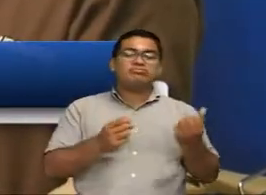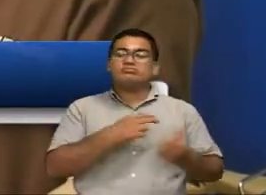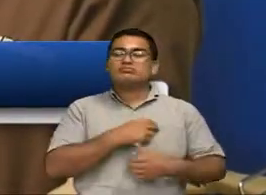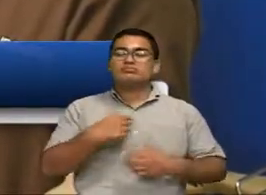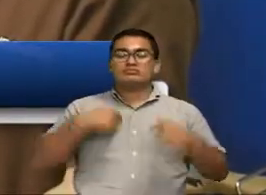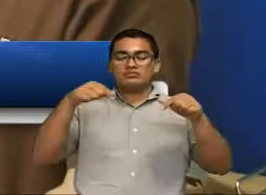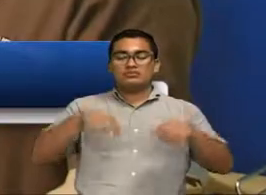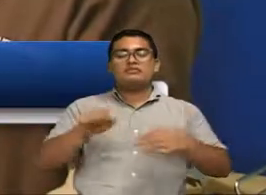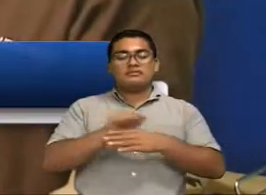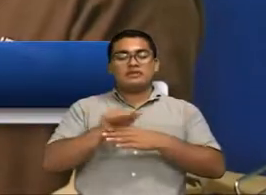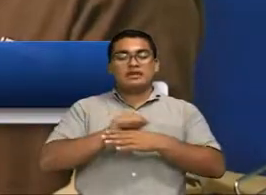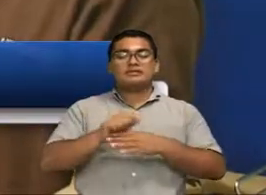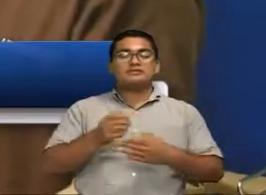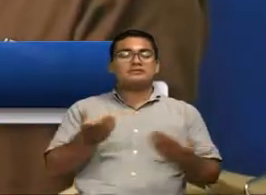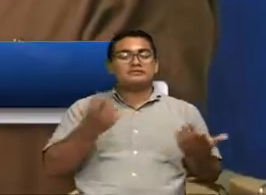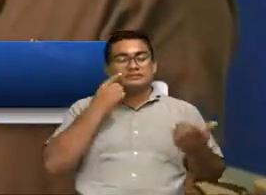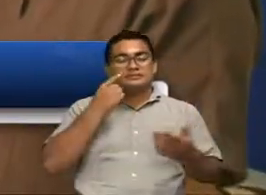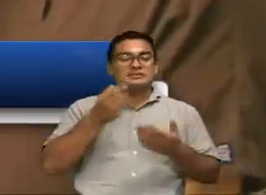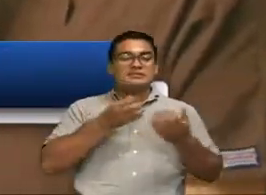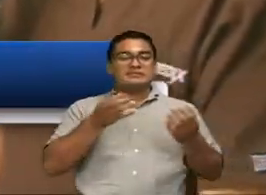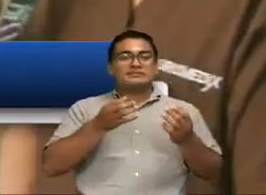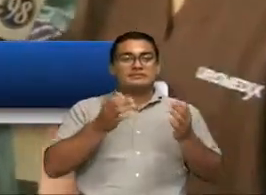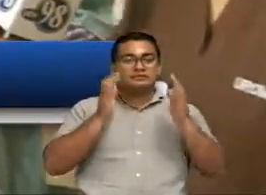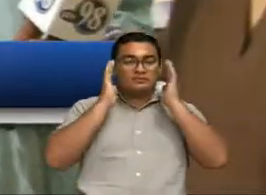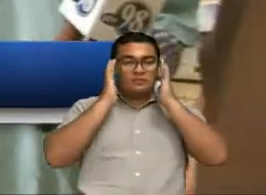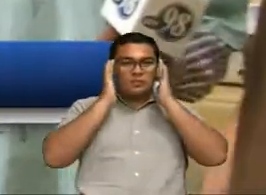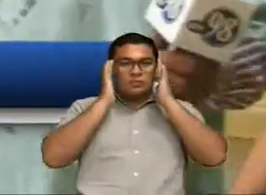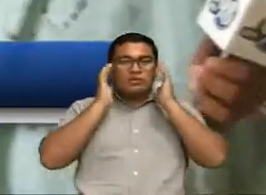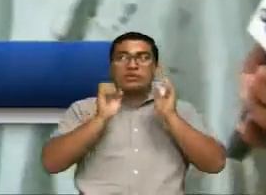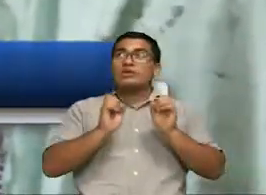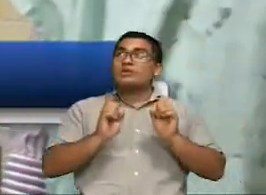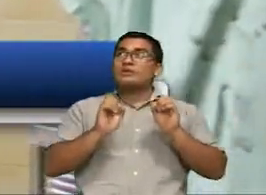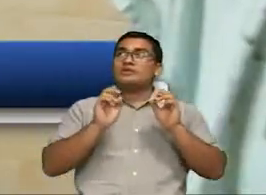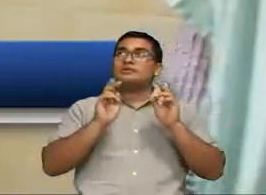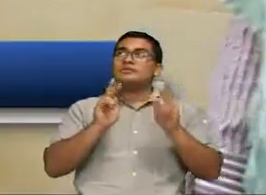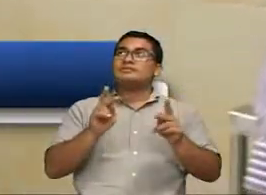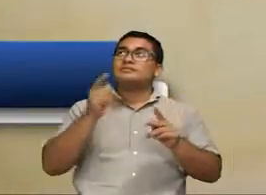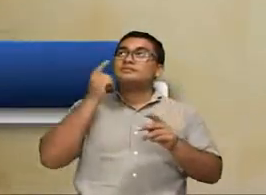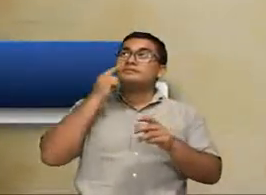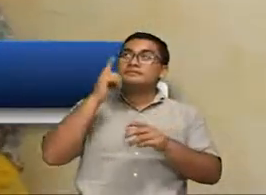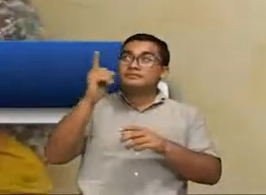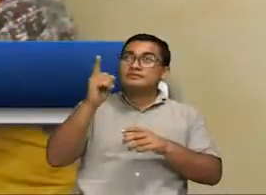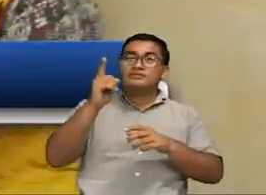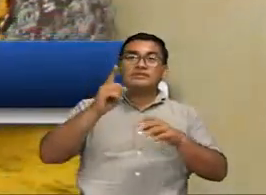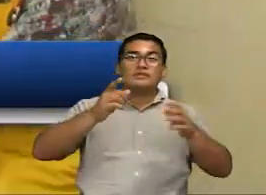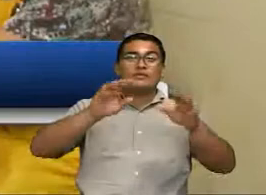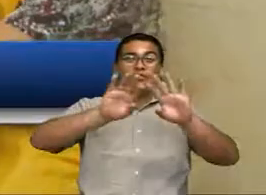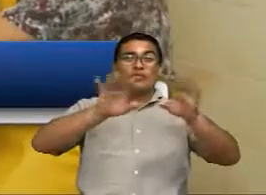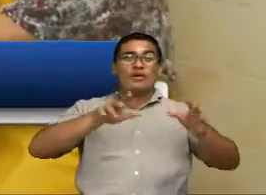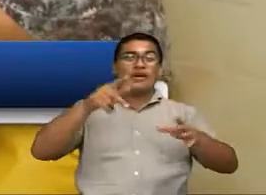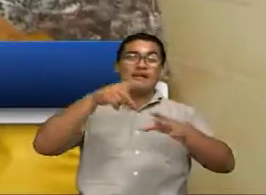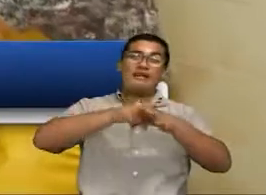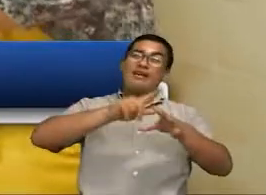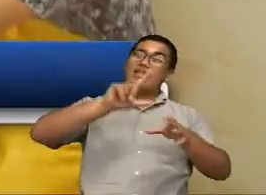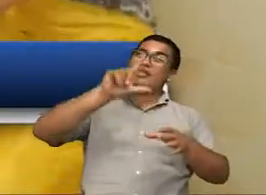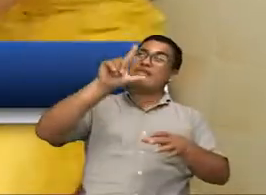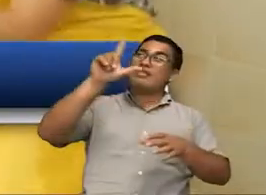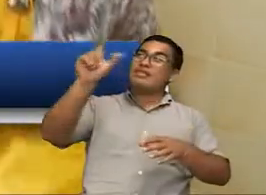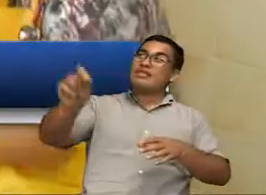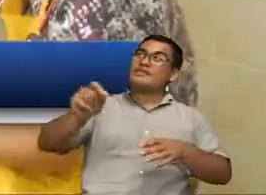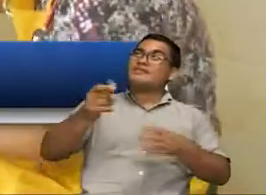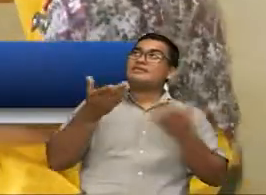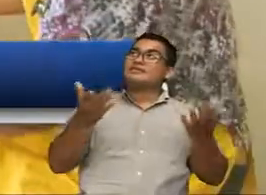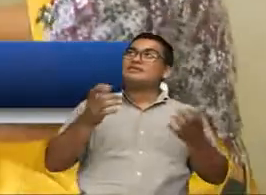en el Alemán Nicaragüense. ¿Cuál es? Cuéntenos. Bueno, esta es la posición en la que cuando vienen las mujeres del campo es la que